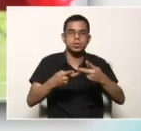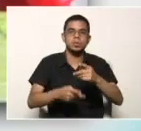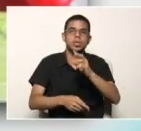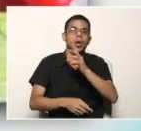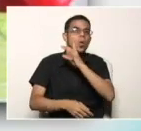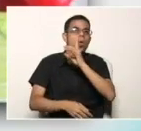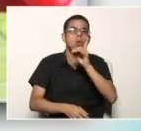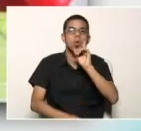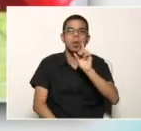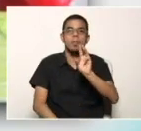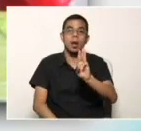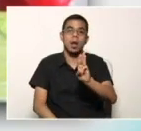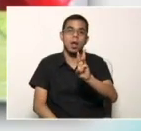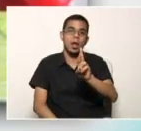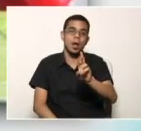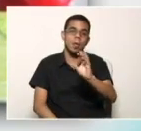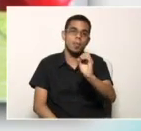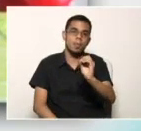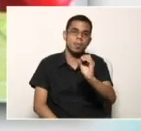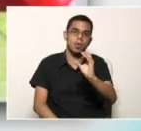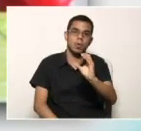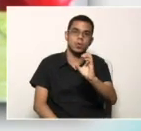lo quisimos mostrar para